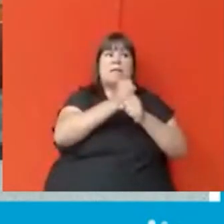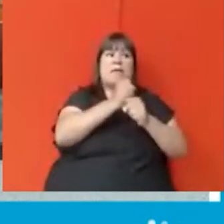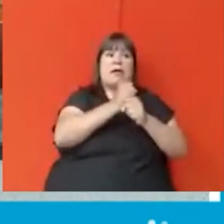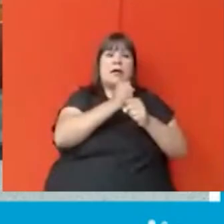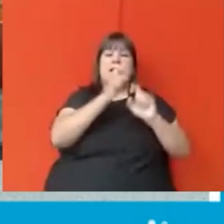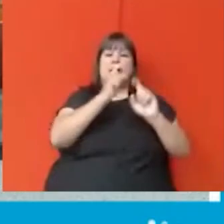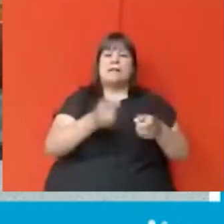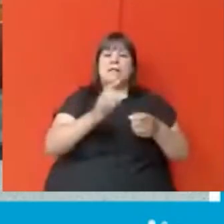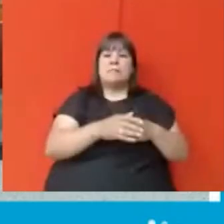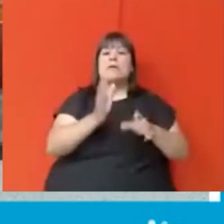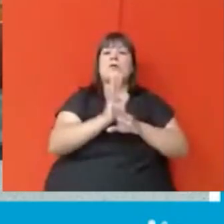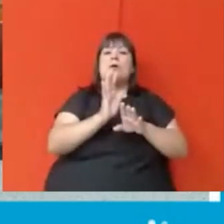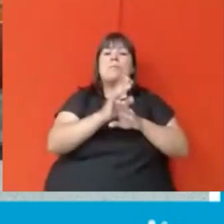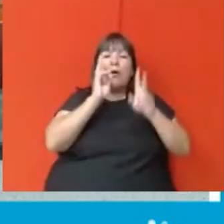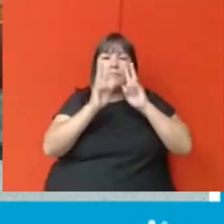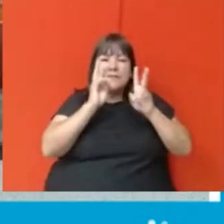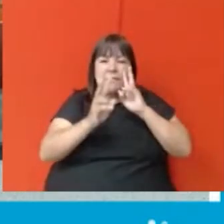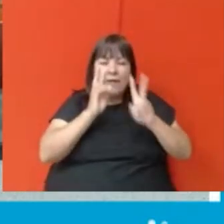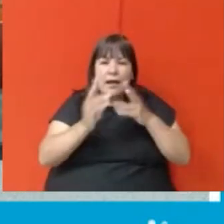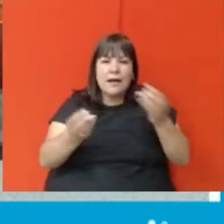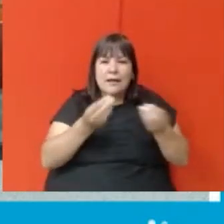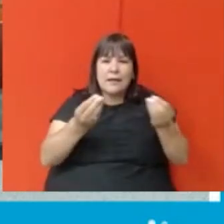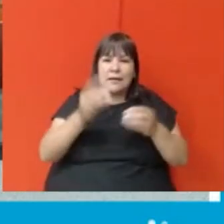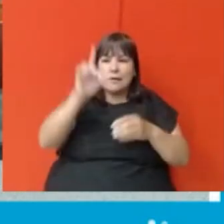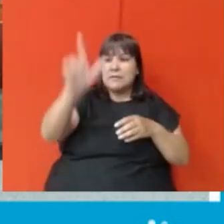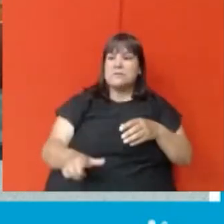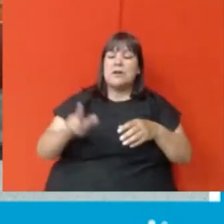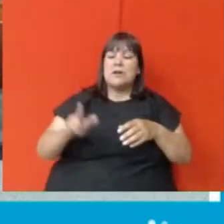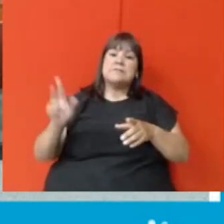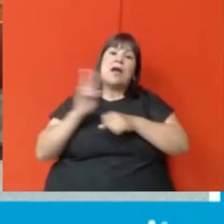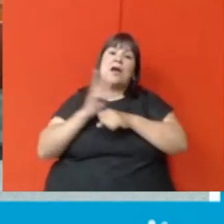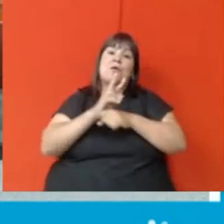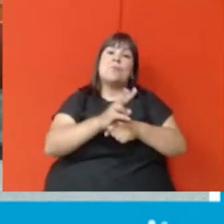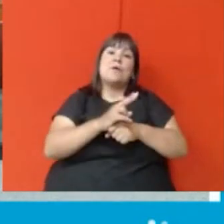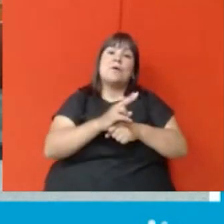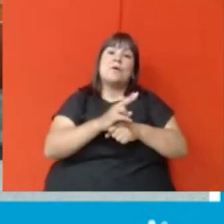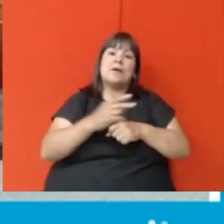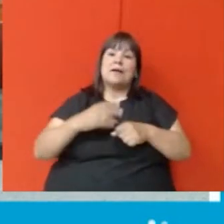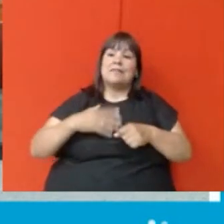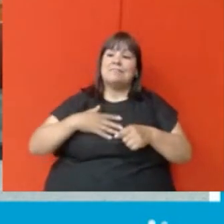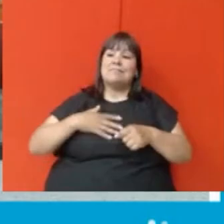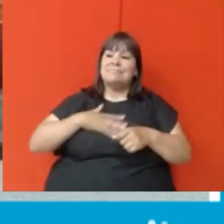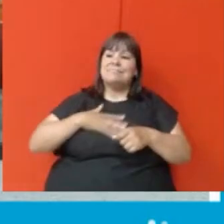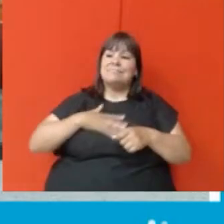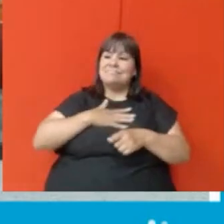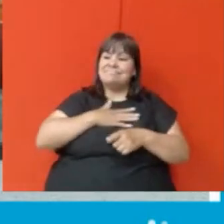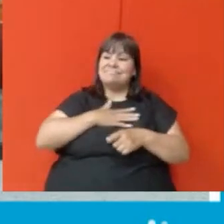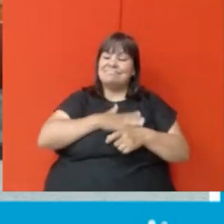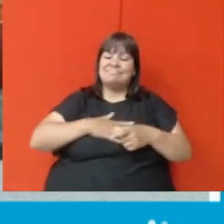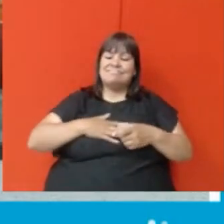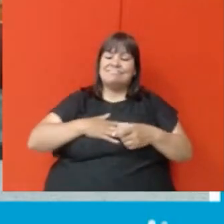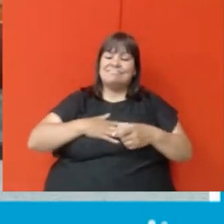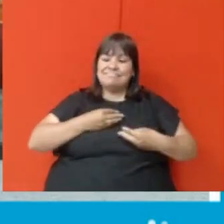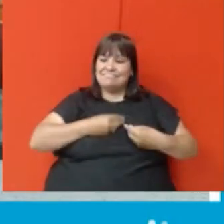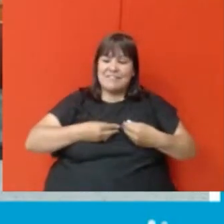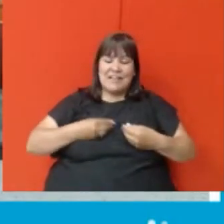de sensibilidad hacia la persona. Por ejemplo, cuando la persona ha expresado que no